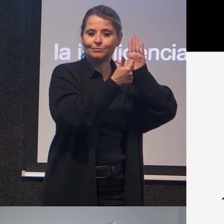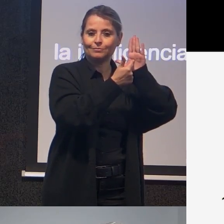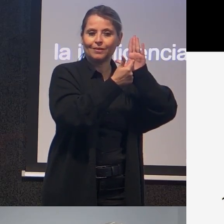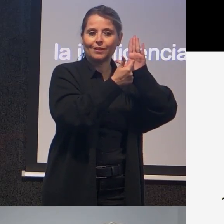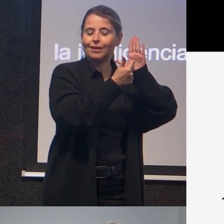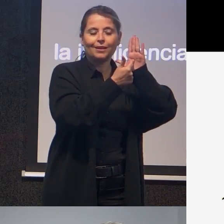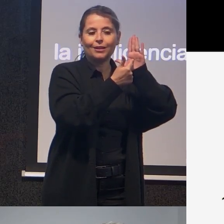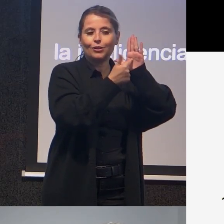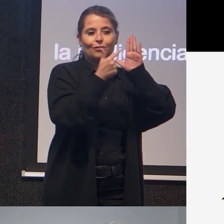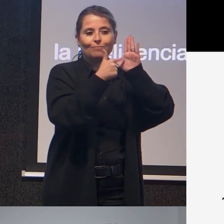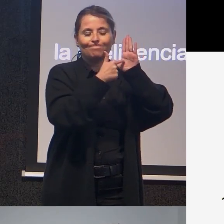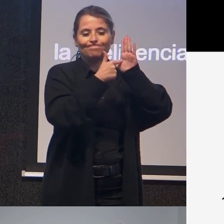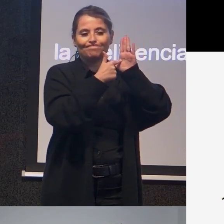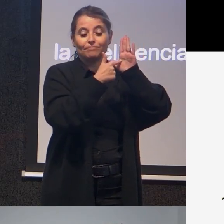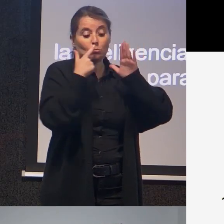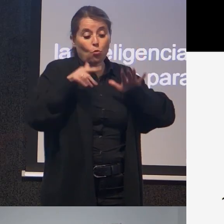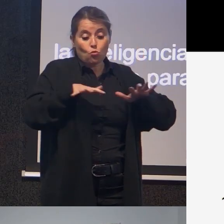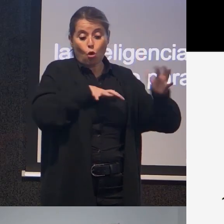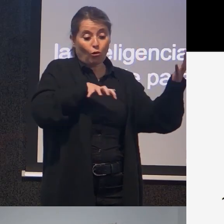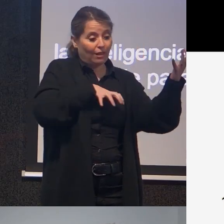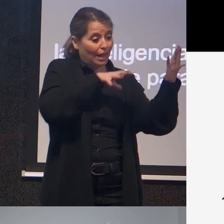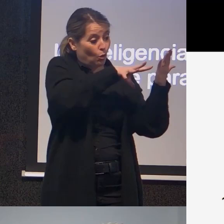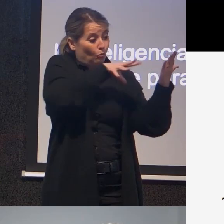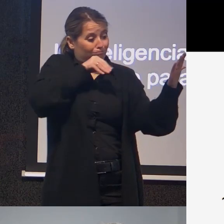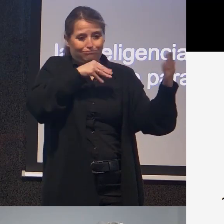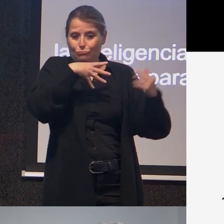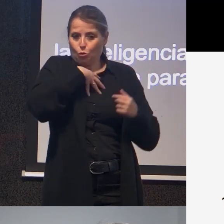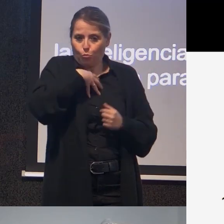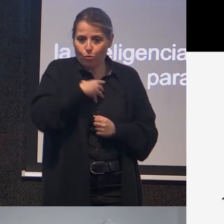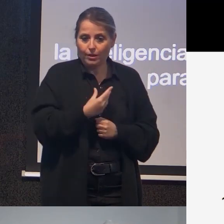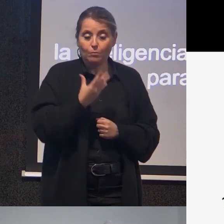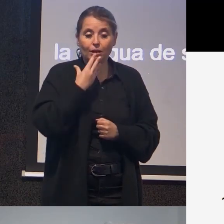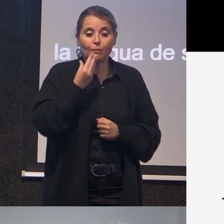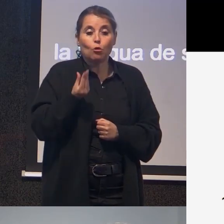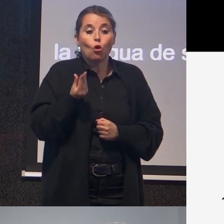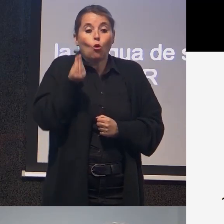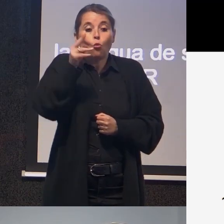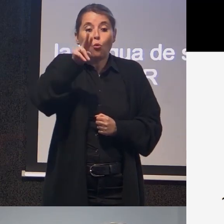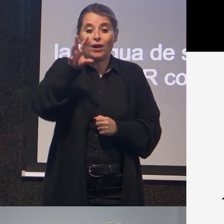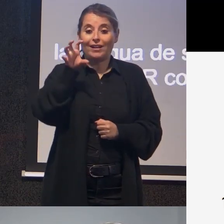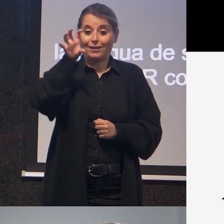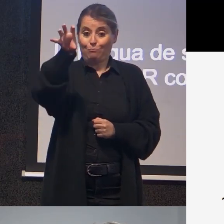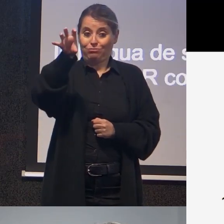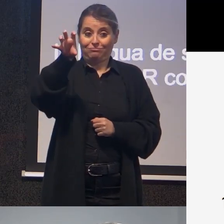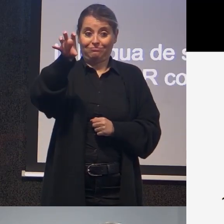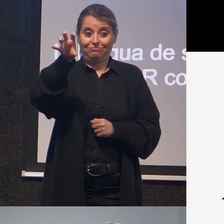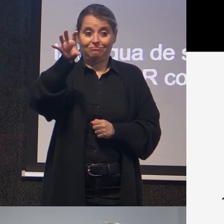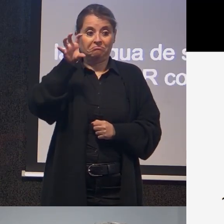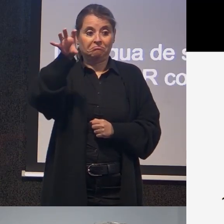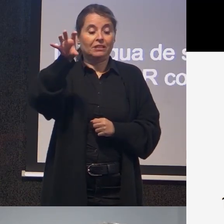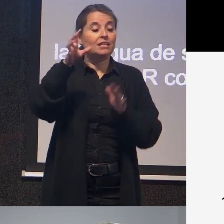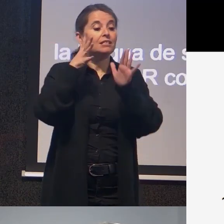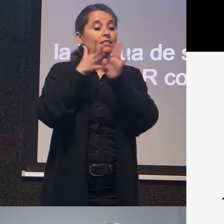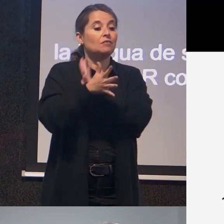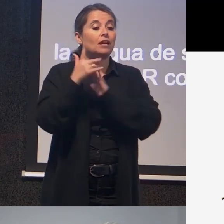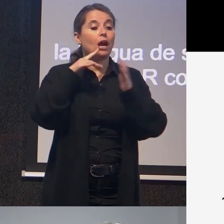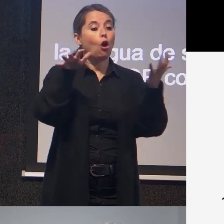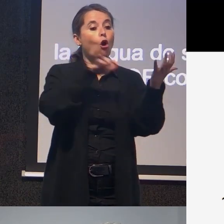legible para un ordenador. Un código QR, como vemos en pantalla, es un formato